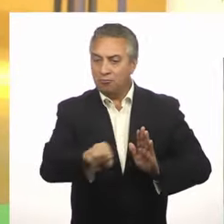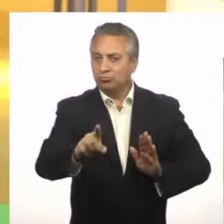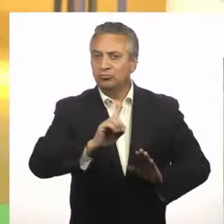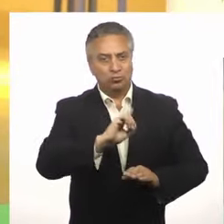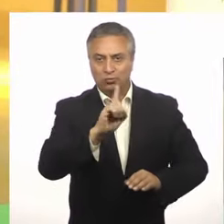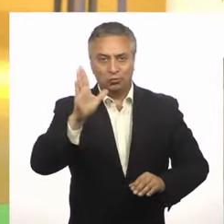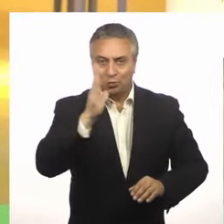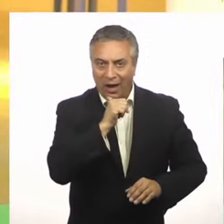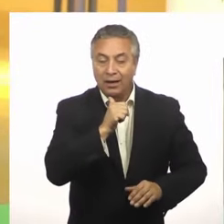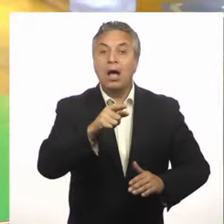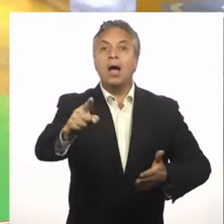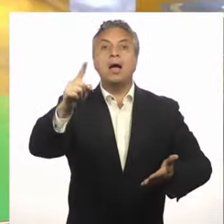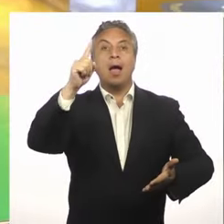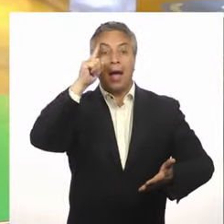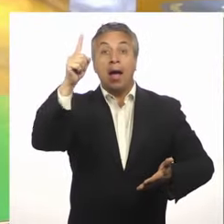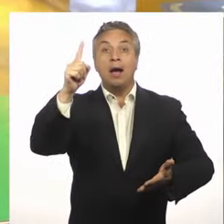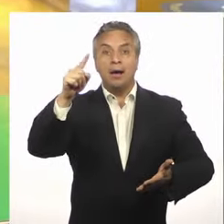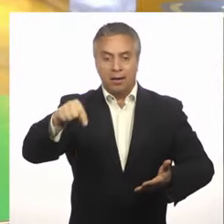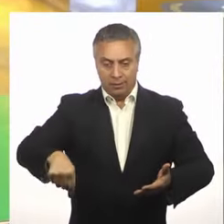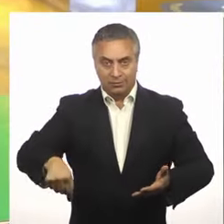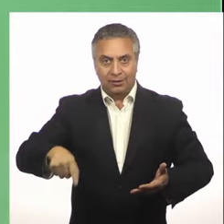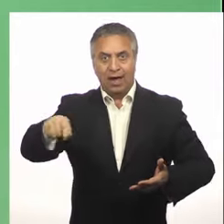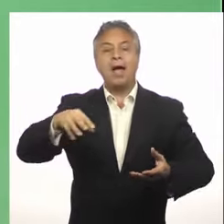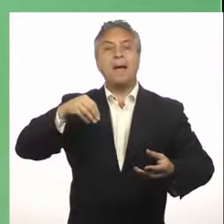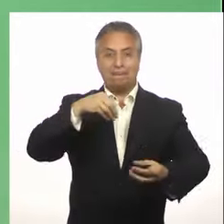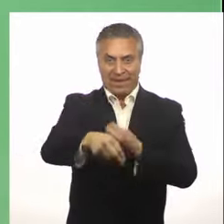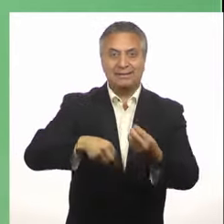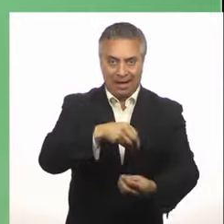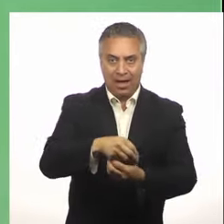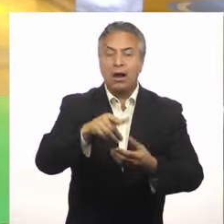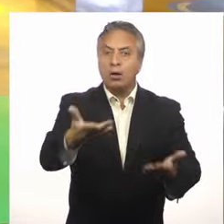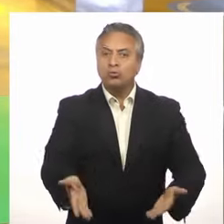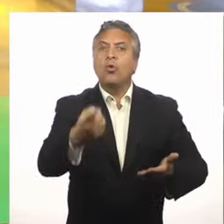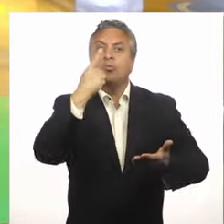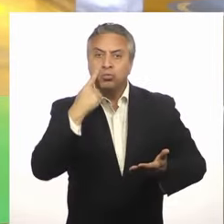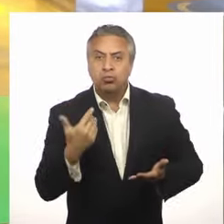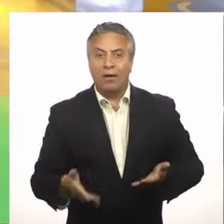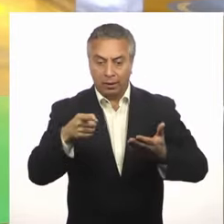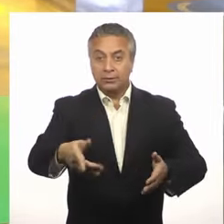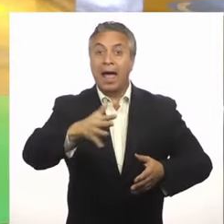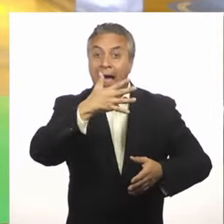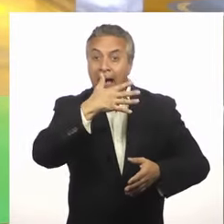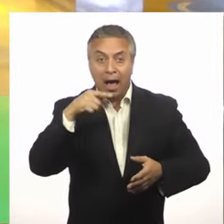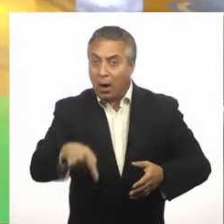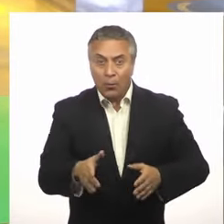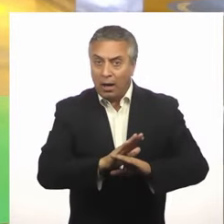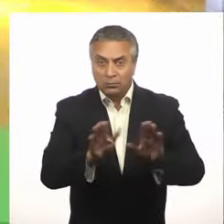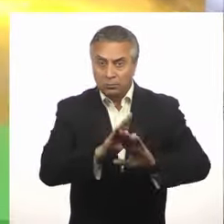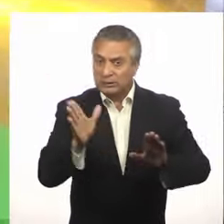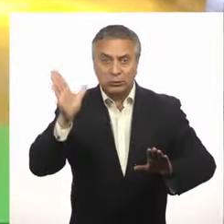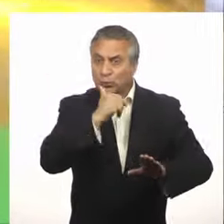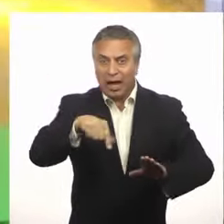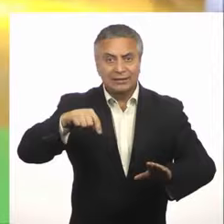sé! La podemos mezclar. Entonces, probemos. Vamos a utilizar el agua que no tenía ciertos sales